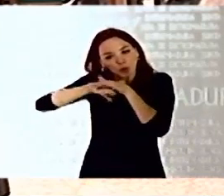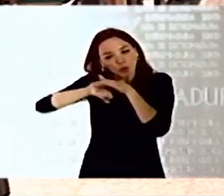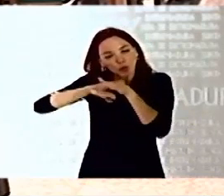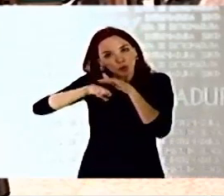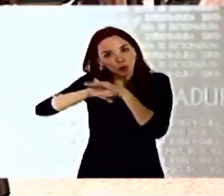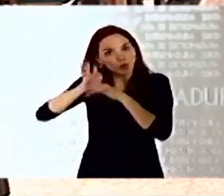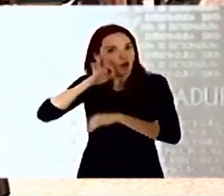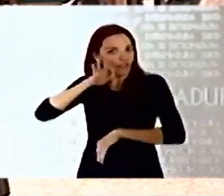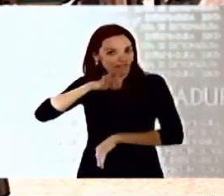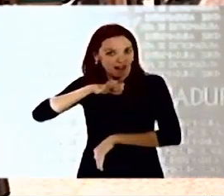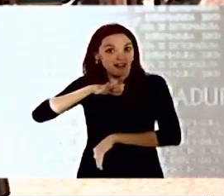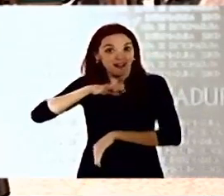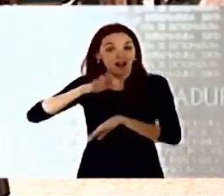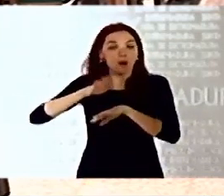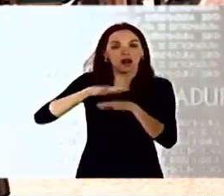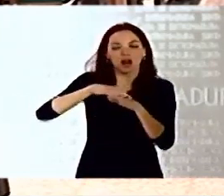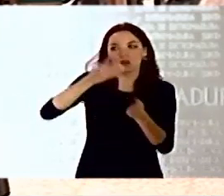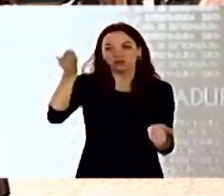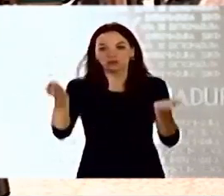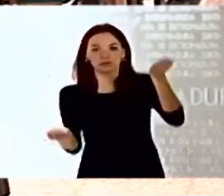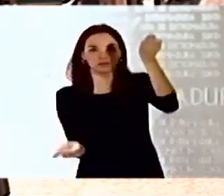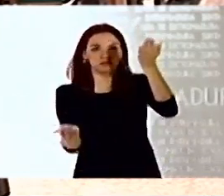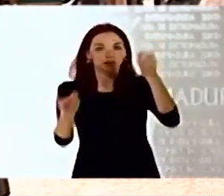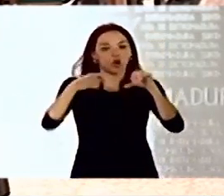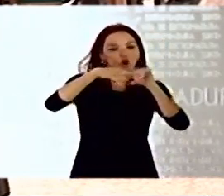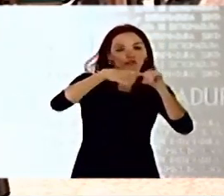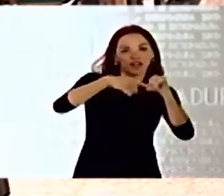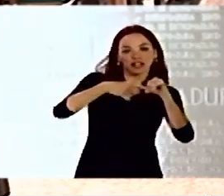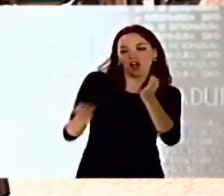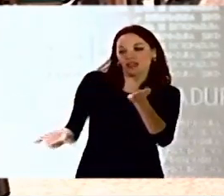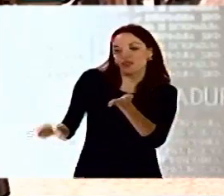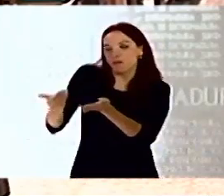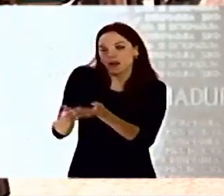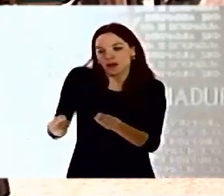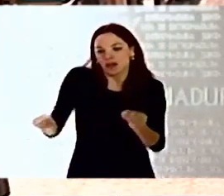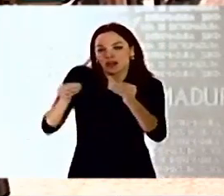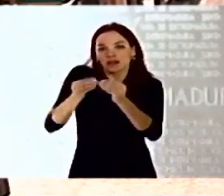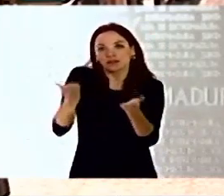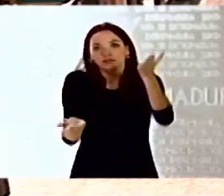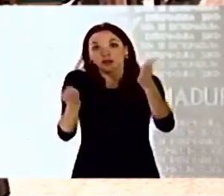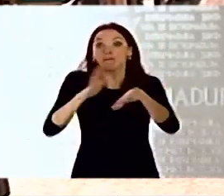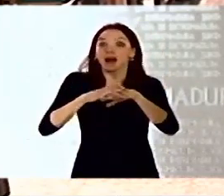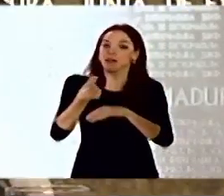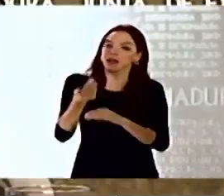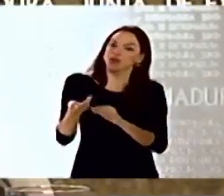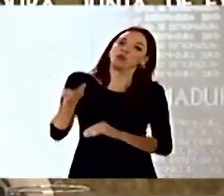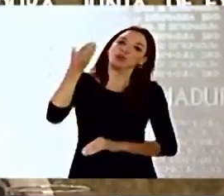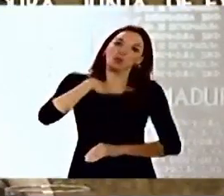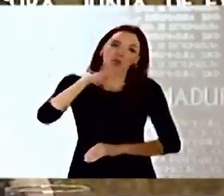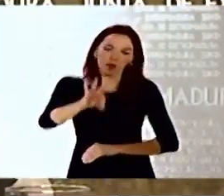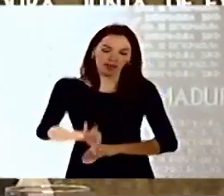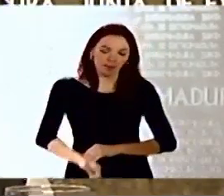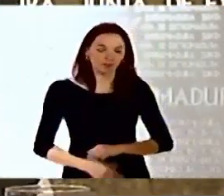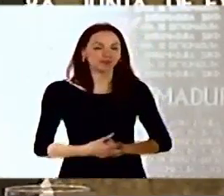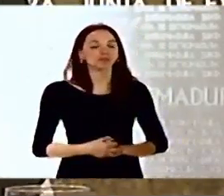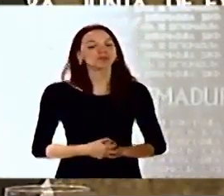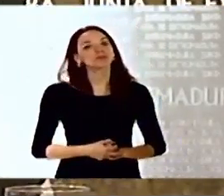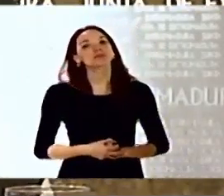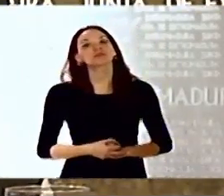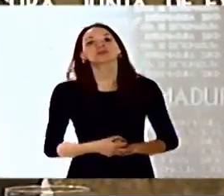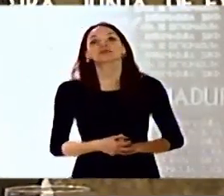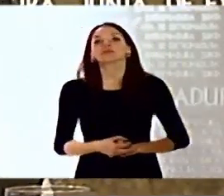la oferta y la demanda y que pueda ayudar a subir los precios del aceite. Bueno, pues en respuesta